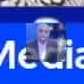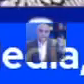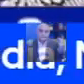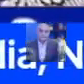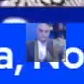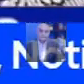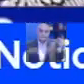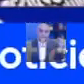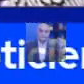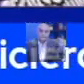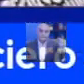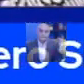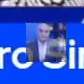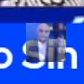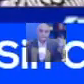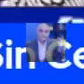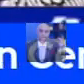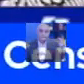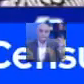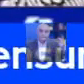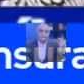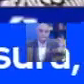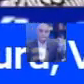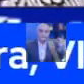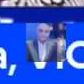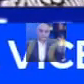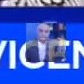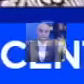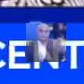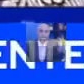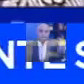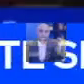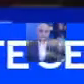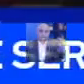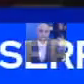acostumbrado pues a las viejas prácticas.